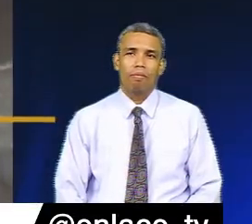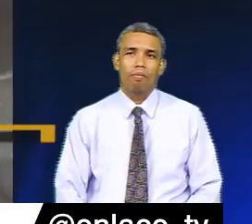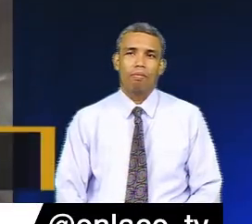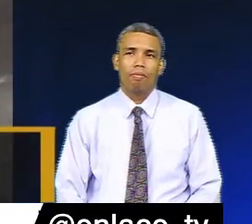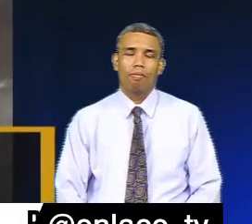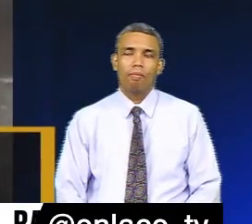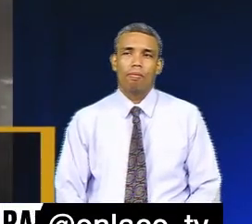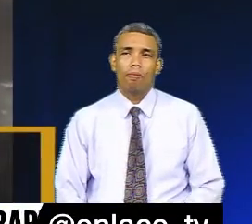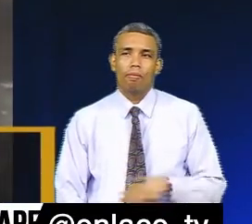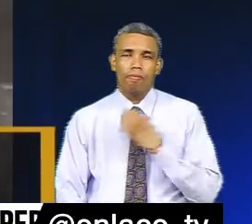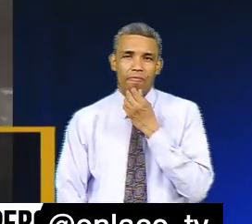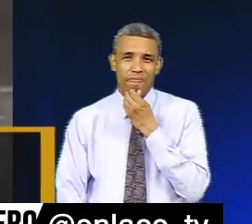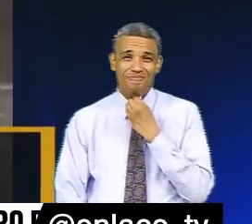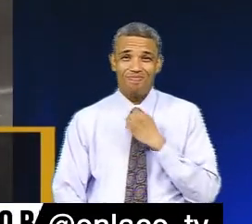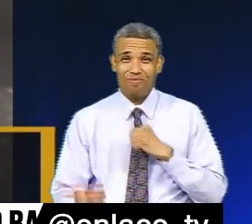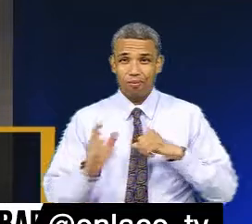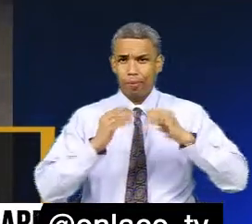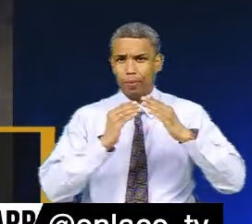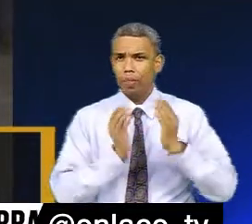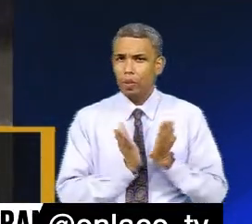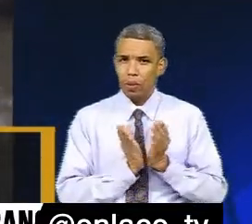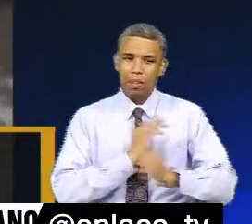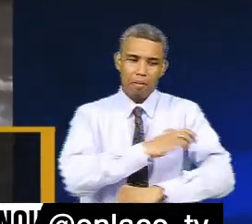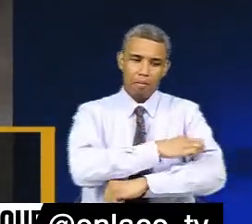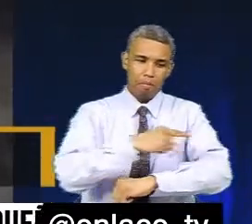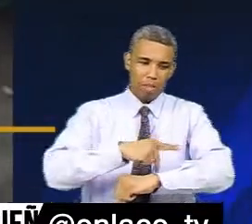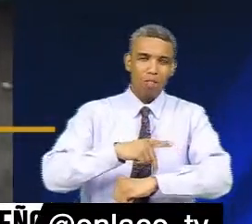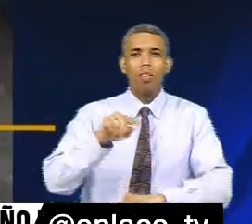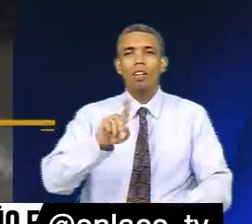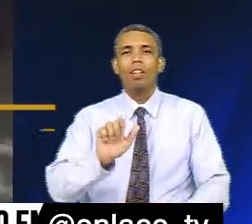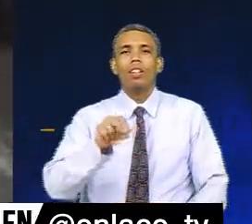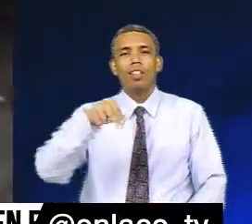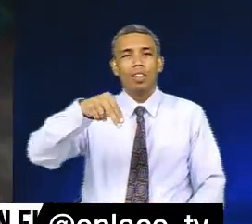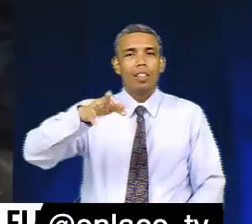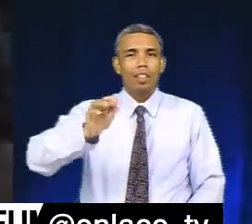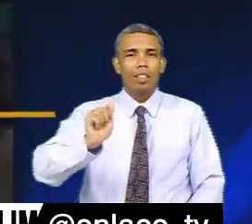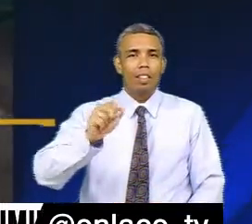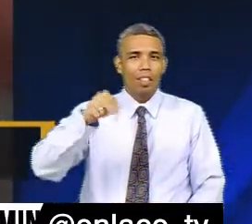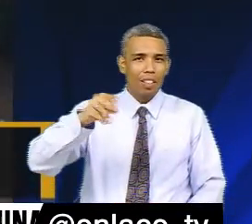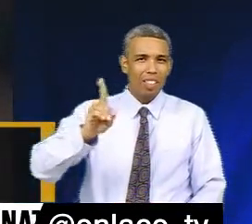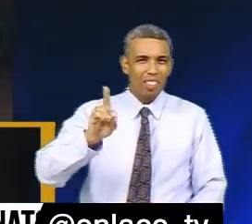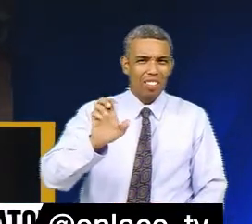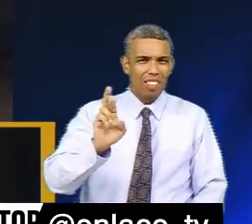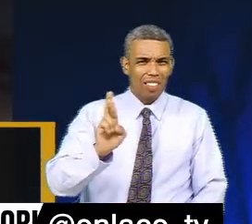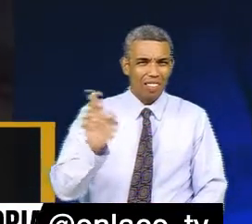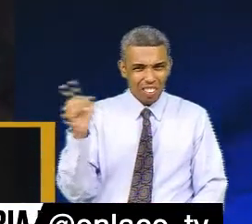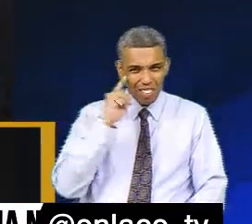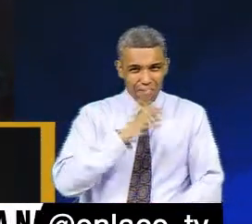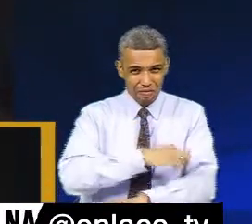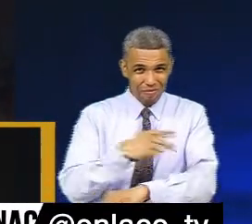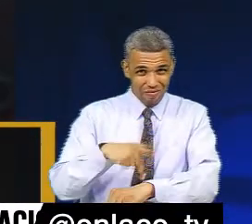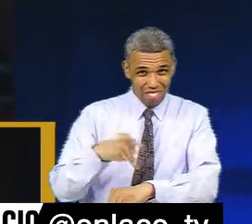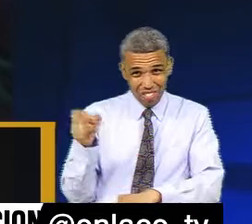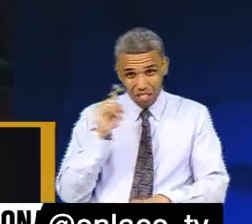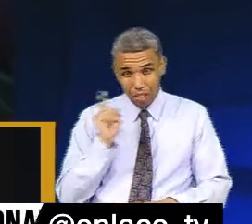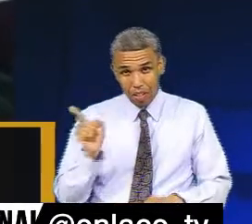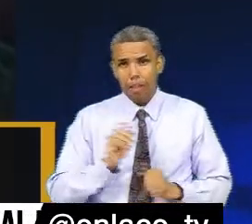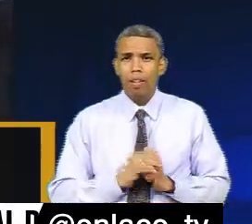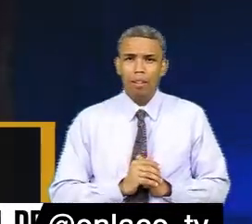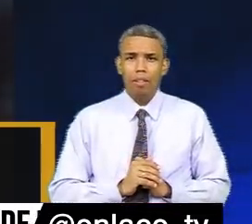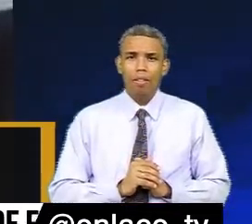Iniciamos el recorrido en la institución educativa preescolar Santander, sede del colegio John F. Kennedy, donde, según el denunciante, se hizo una solicitud